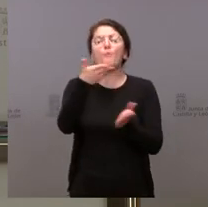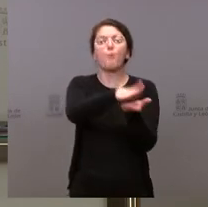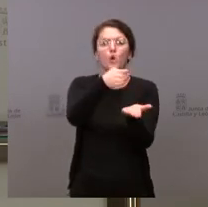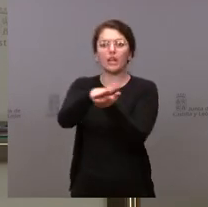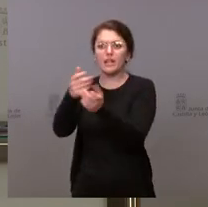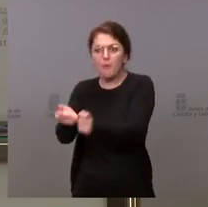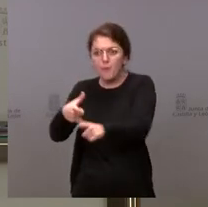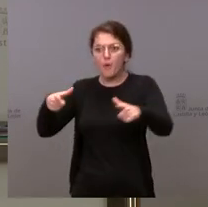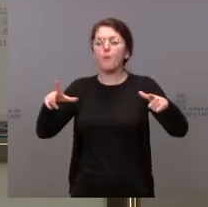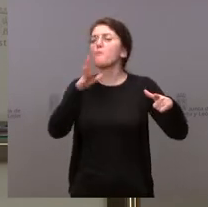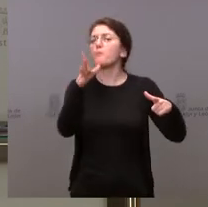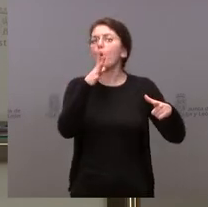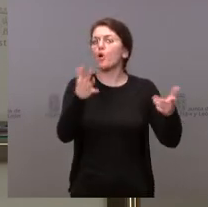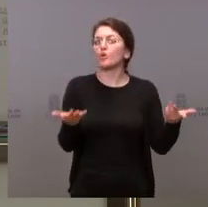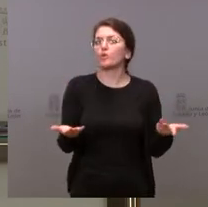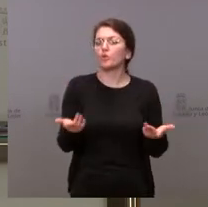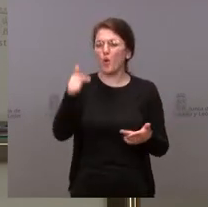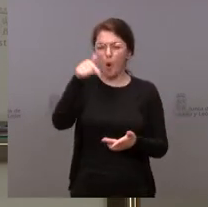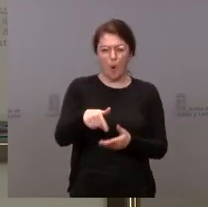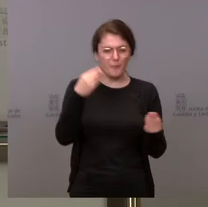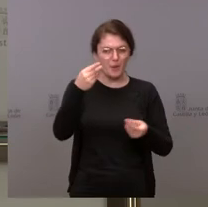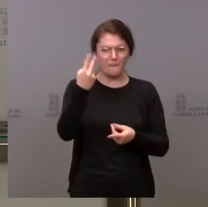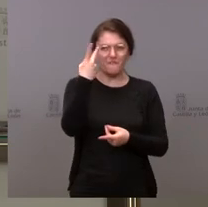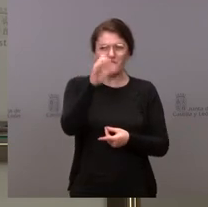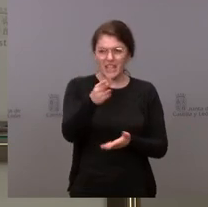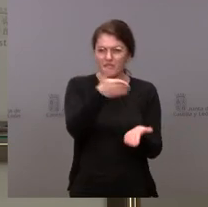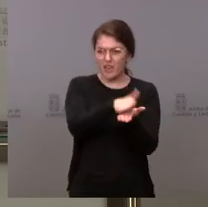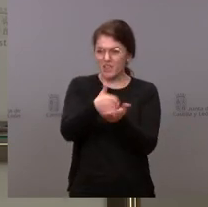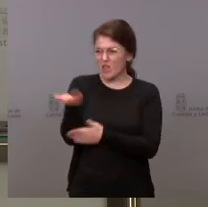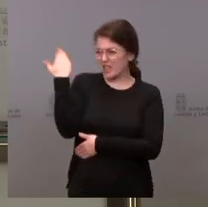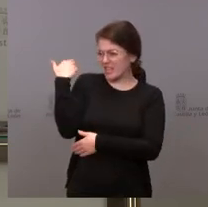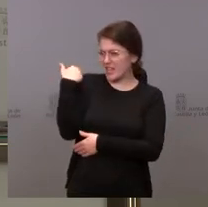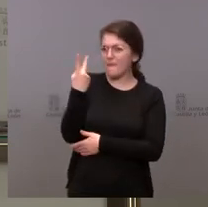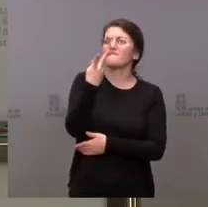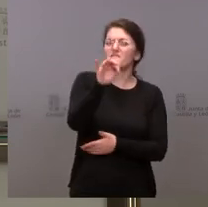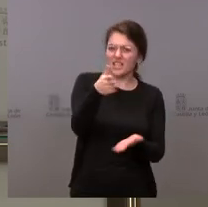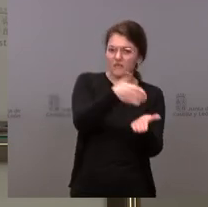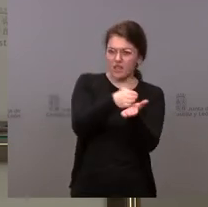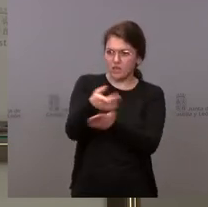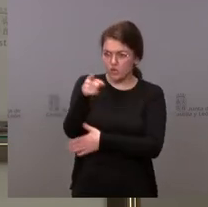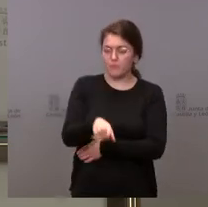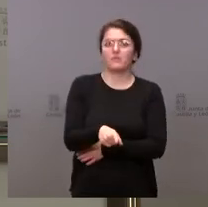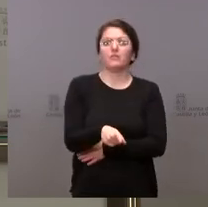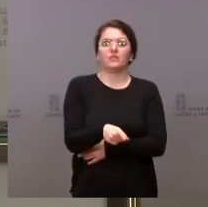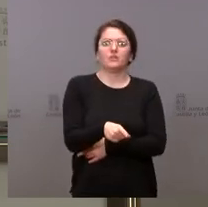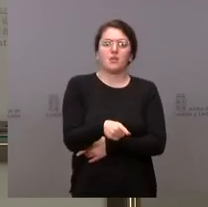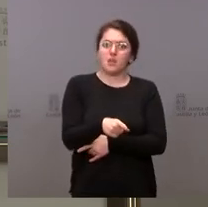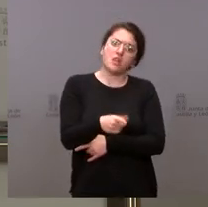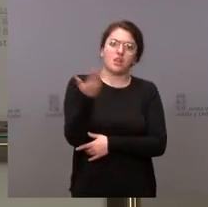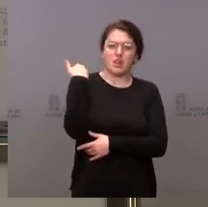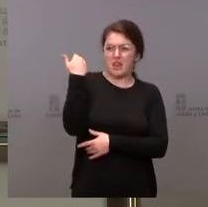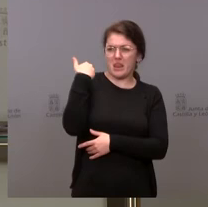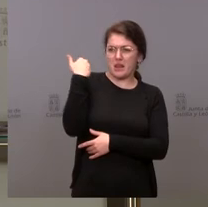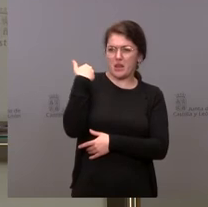hoy creo que ha dicho usted que ha habido 20 fallecidos antes de ayer también hubo 20 fallecidos son los datos más altos desde el mes